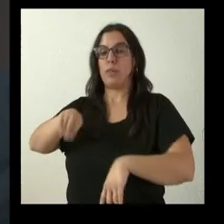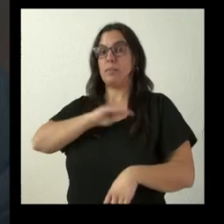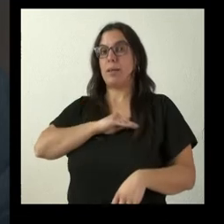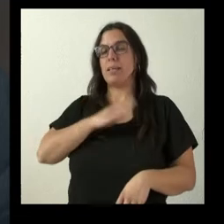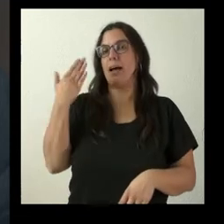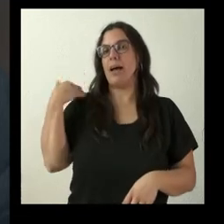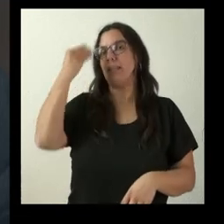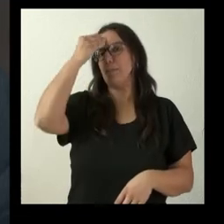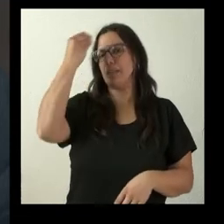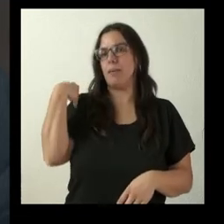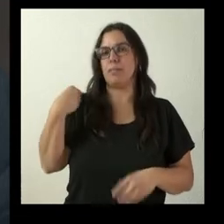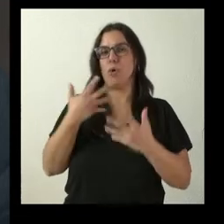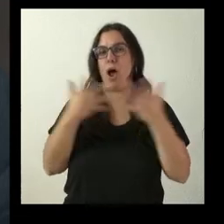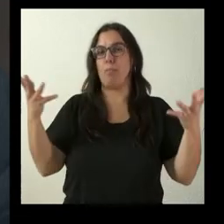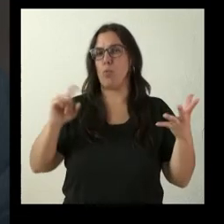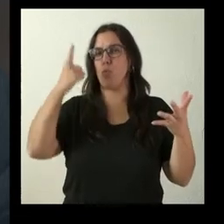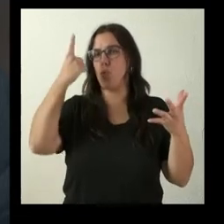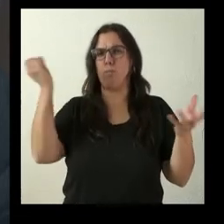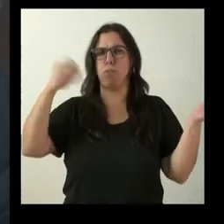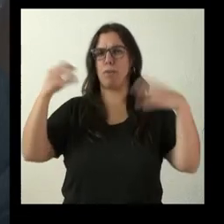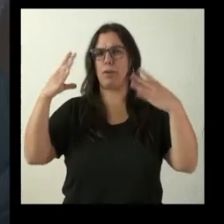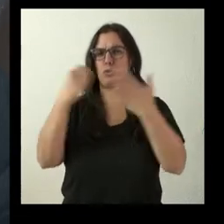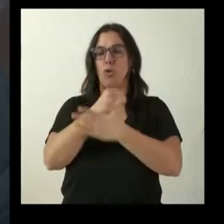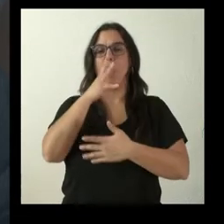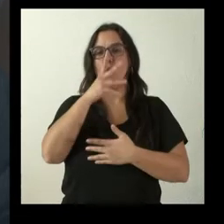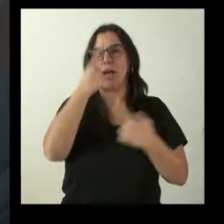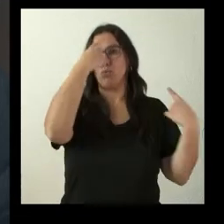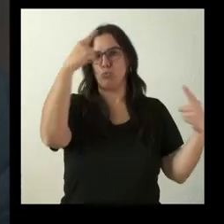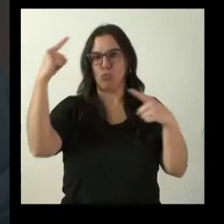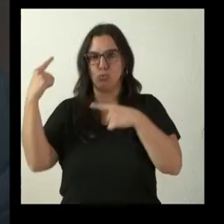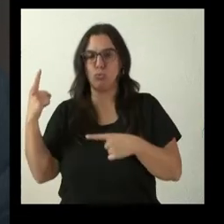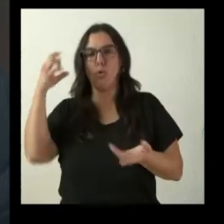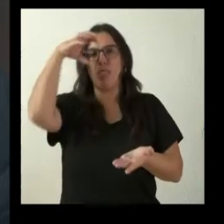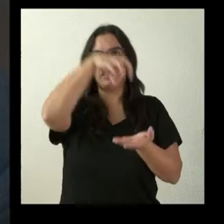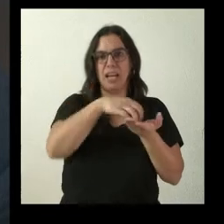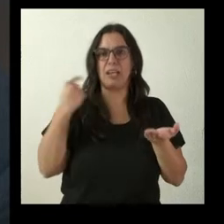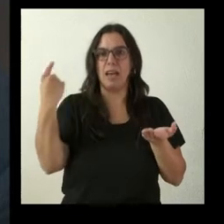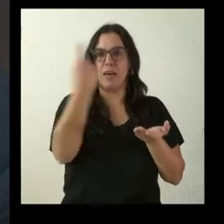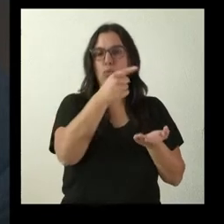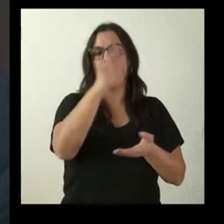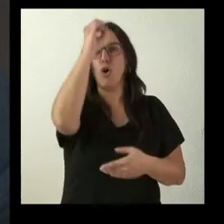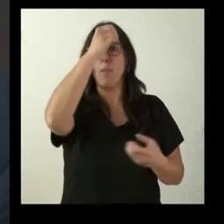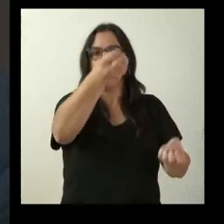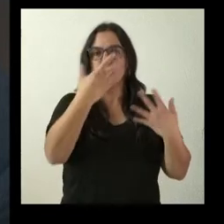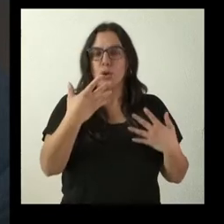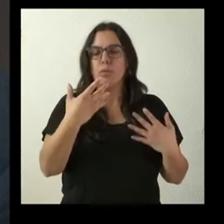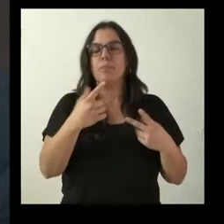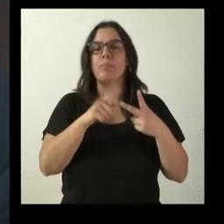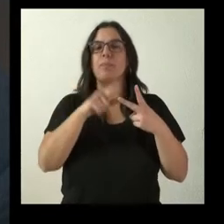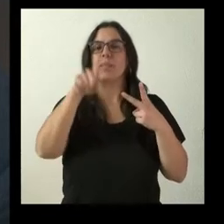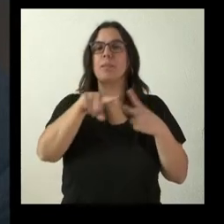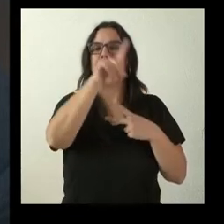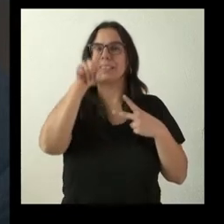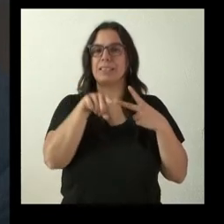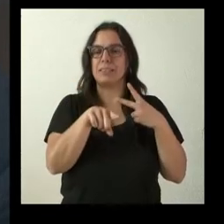acaben en un gran almacén. Ahora se tendrán que hacer cargo a las comunidades autónomas y las propias centrales, si me puede hacer una valoración sobre esto. Y también una segunda